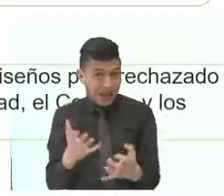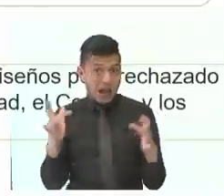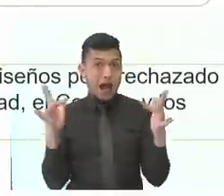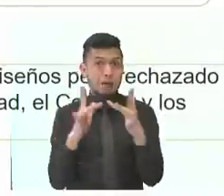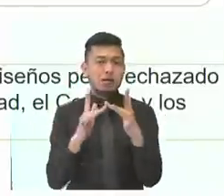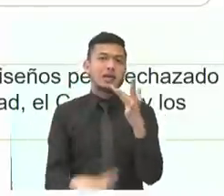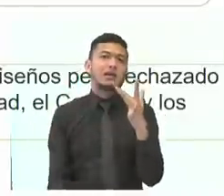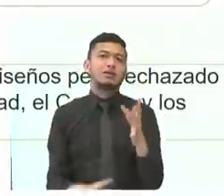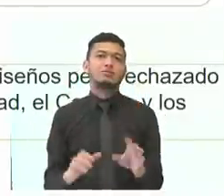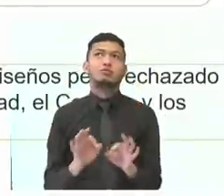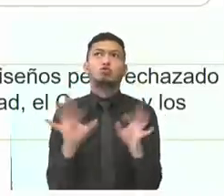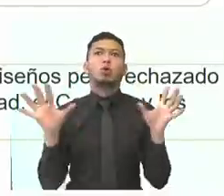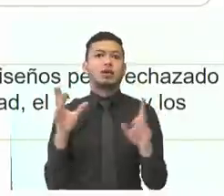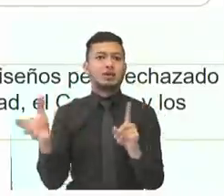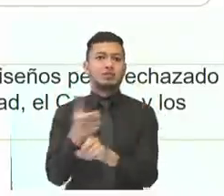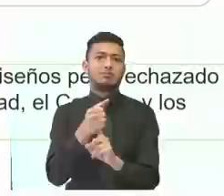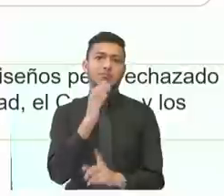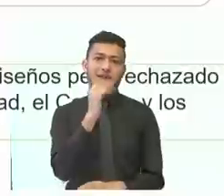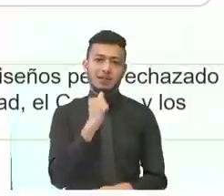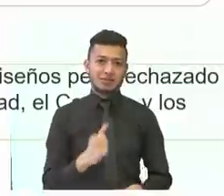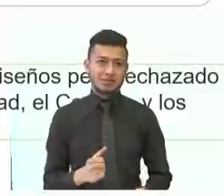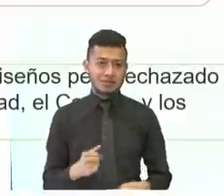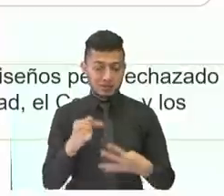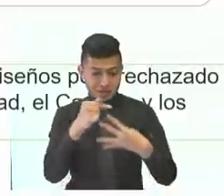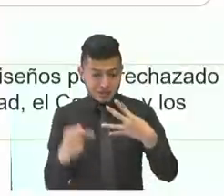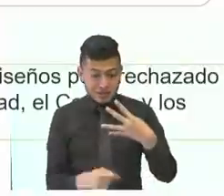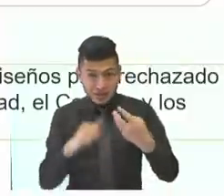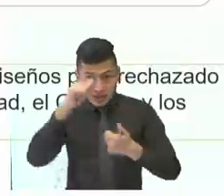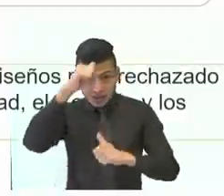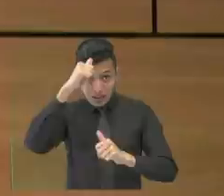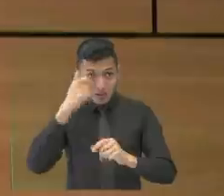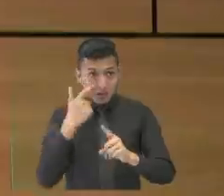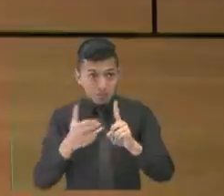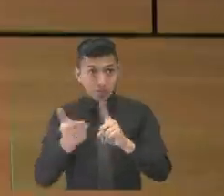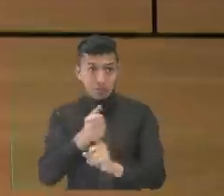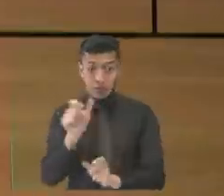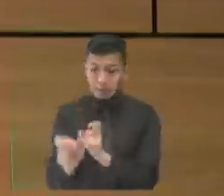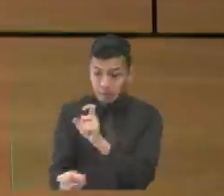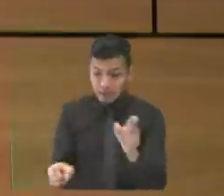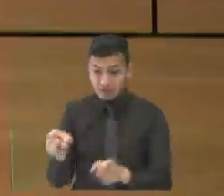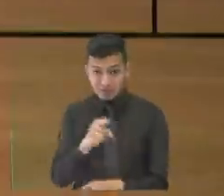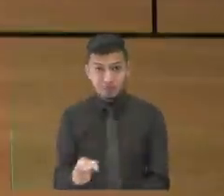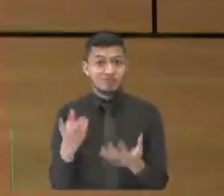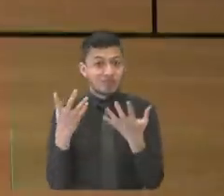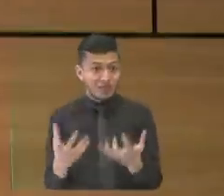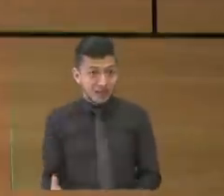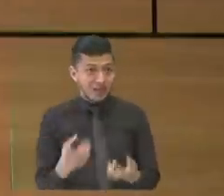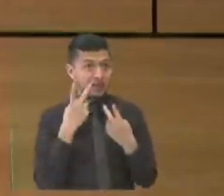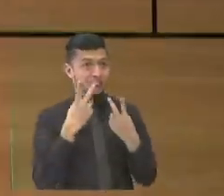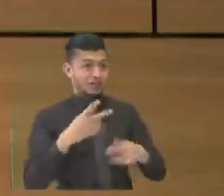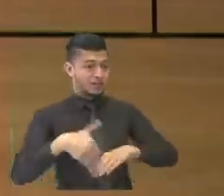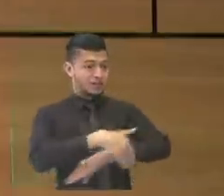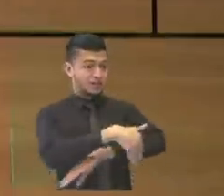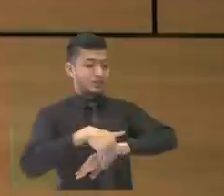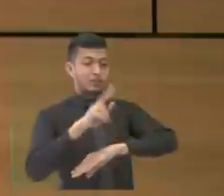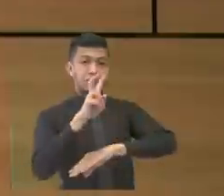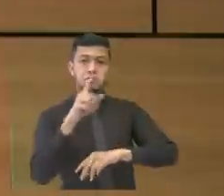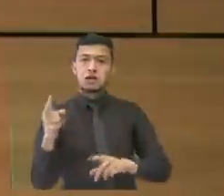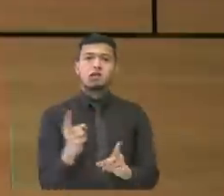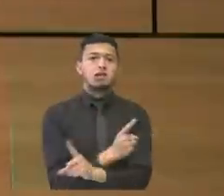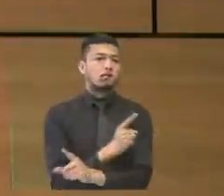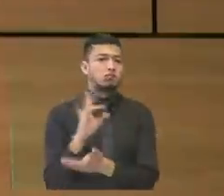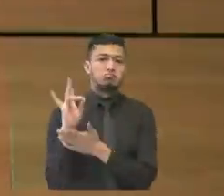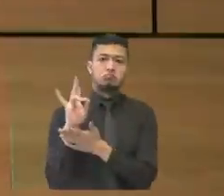por fortuna no se construyó. Con ninguno de los 4 criterios con los que la gente nos dijo que quería ver la séptima, cumpliría ese